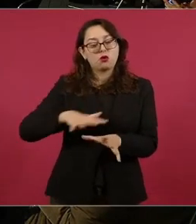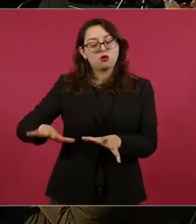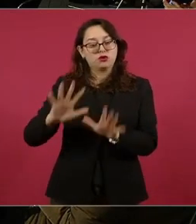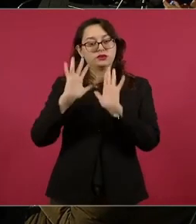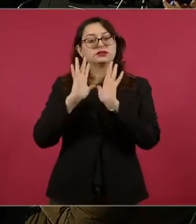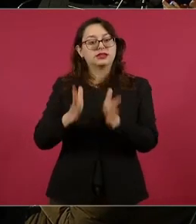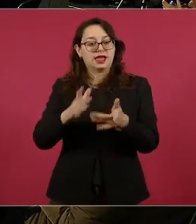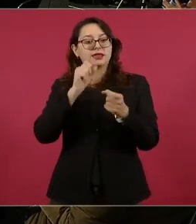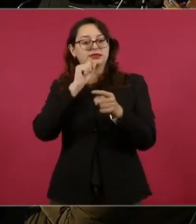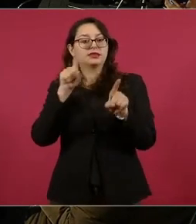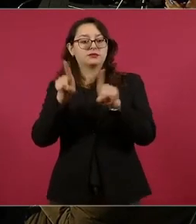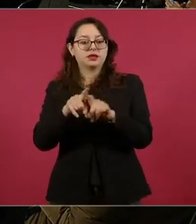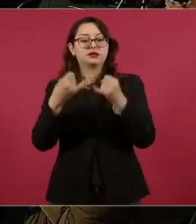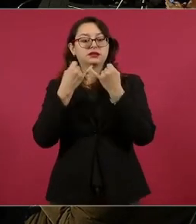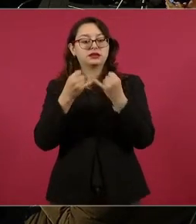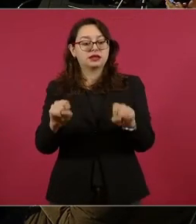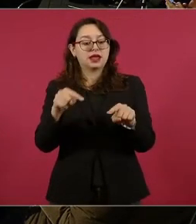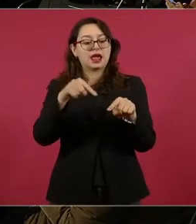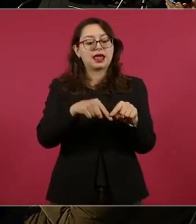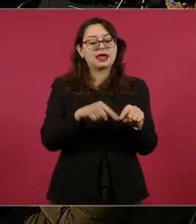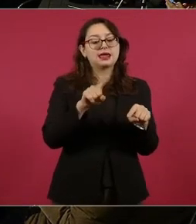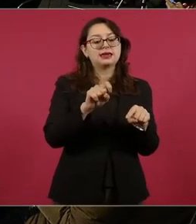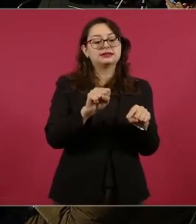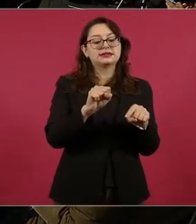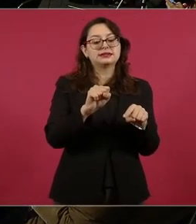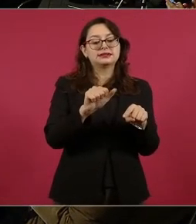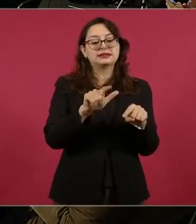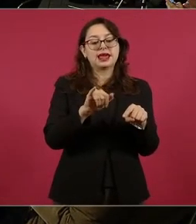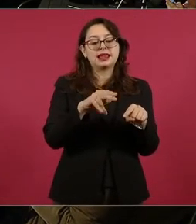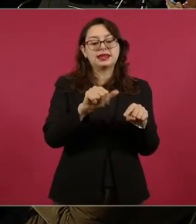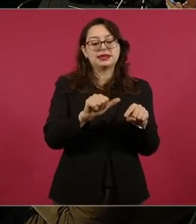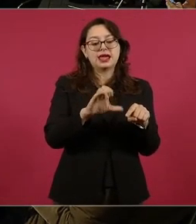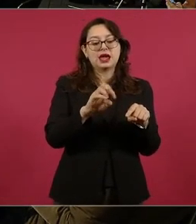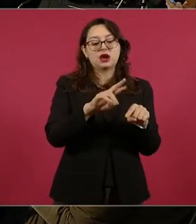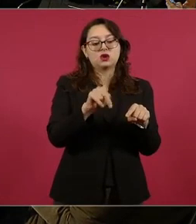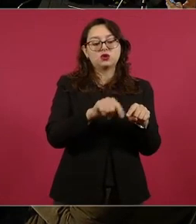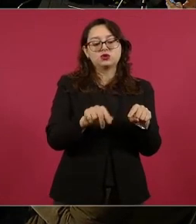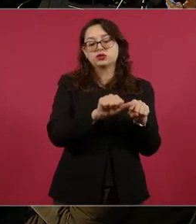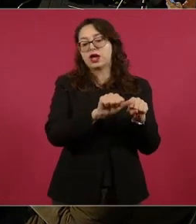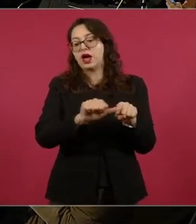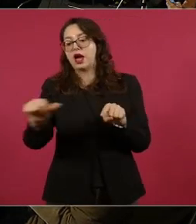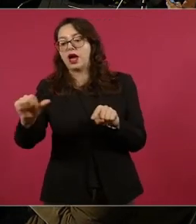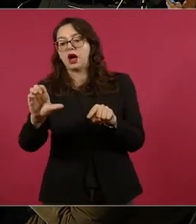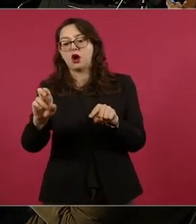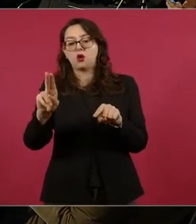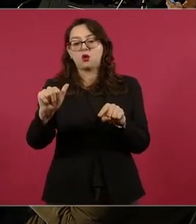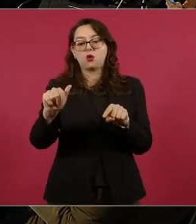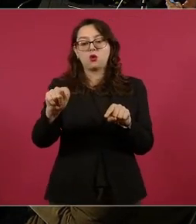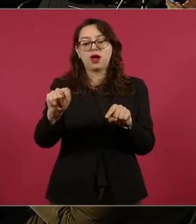de salinacruz a cuat cualcos el viernes